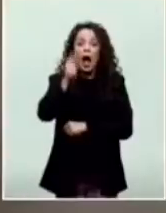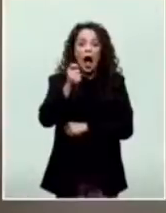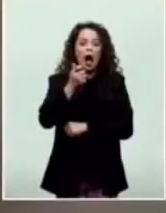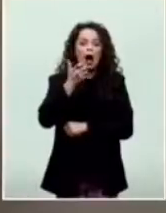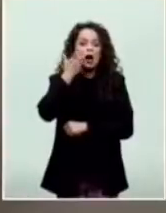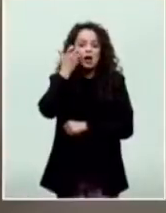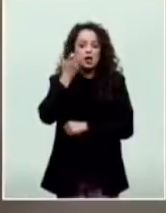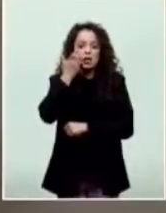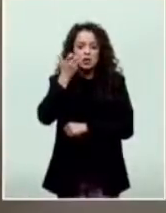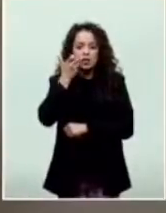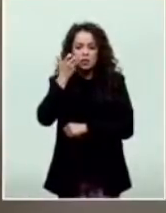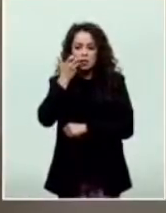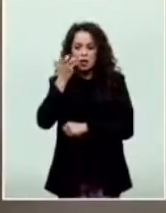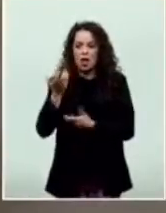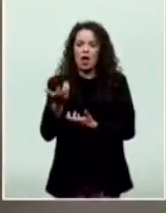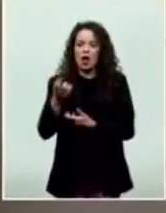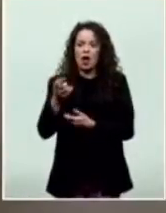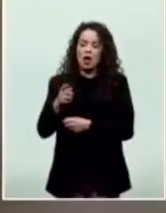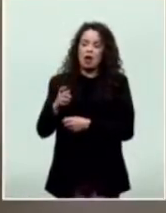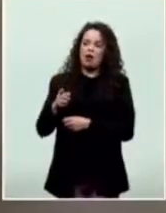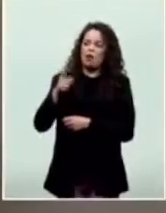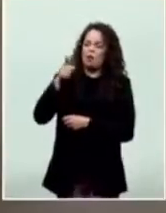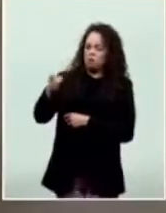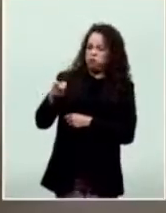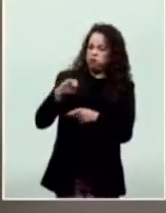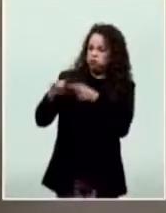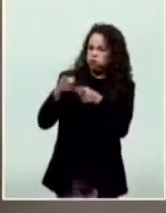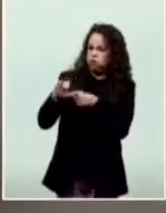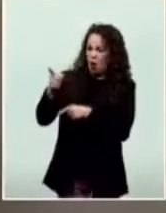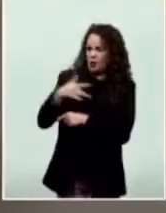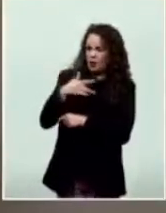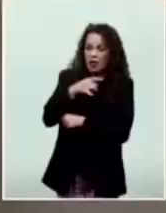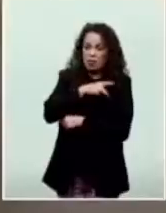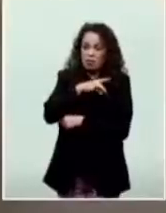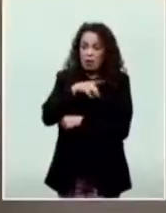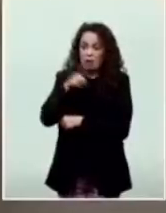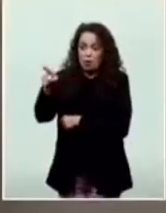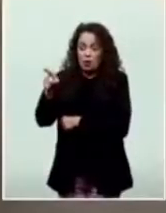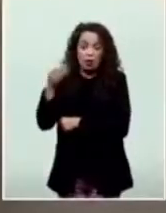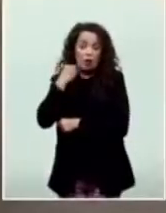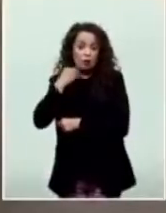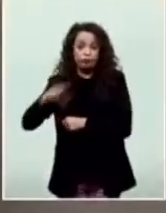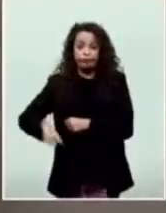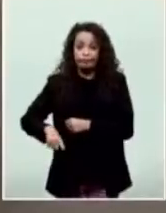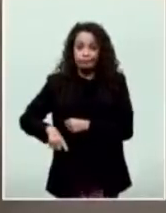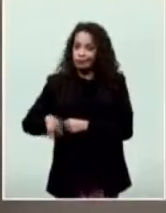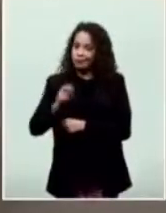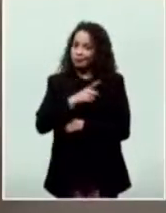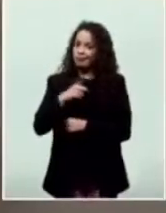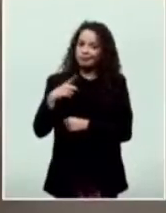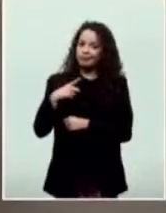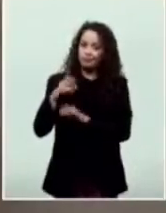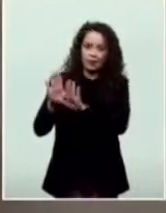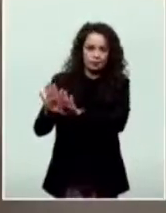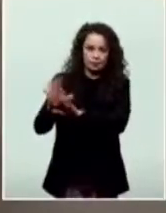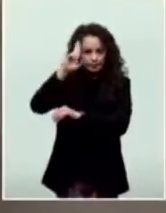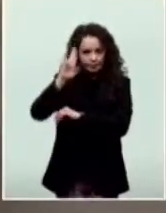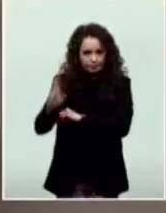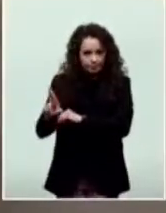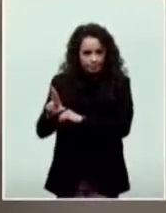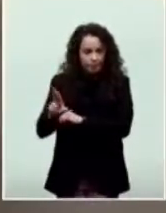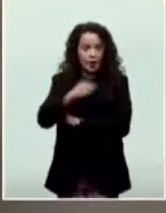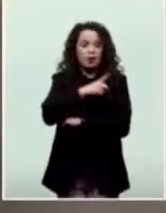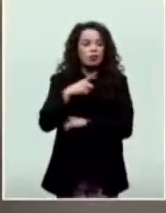de presionar a los defensores públicos. Algunas personas deben entender que ya pasaron